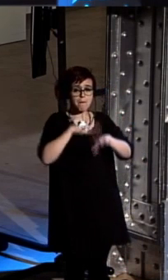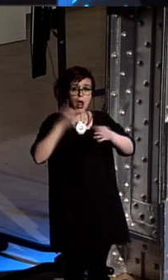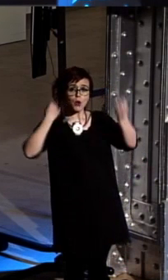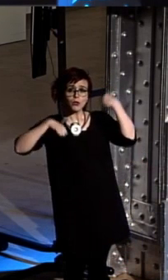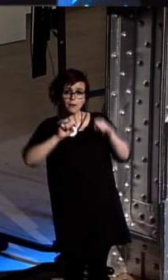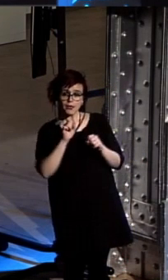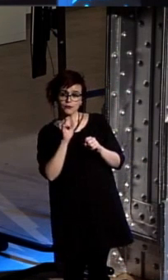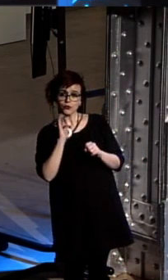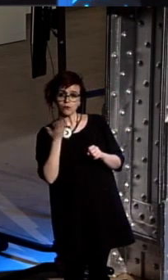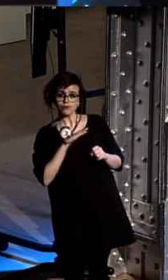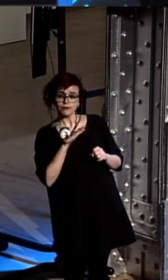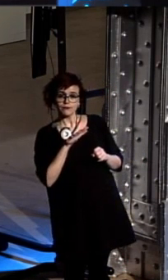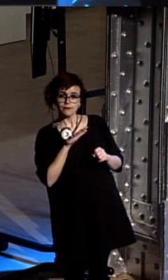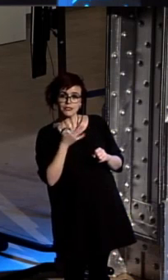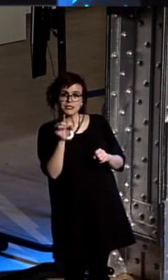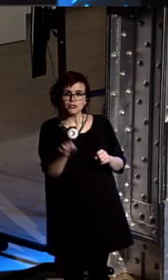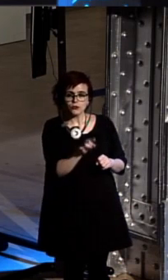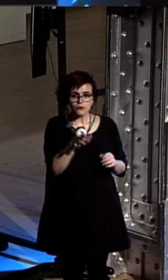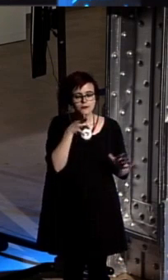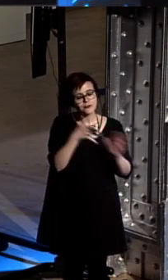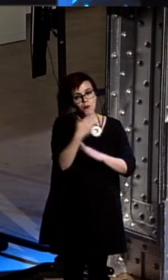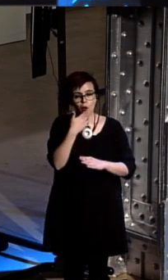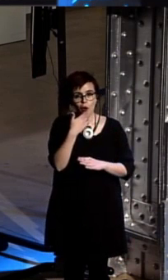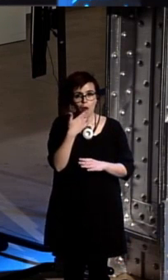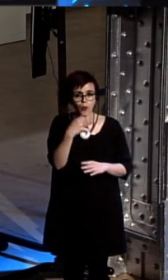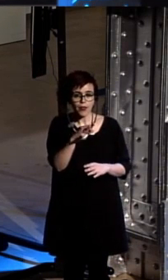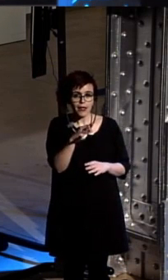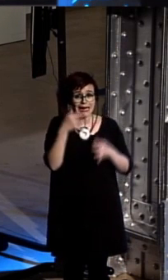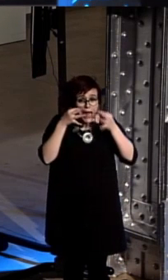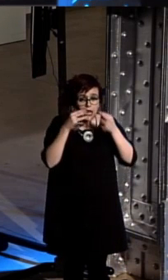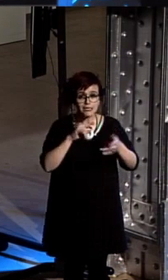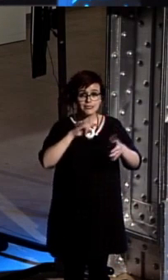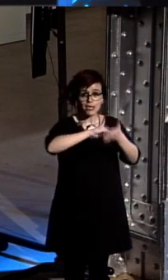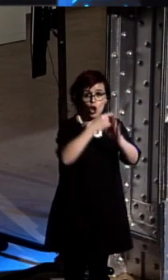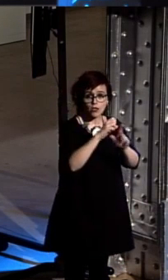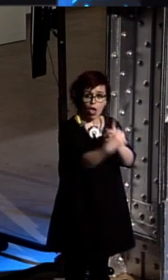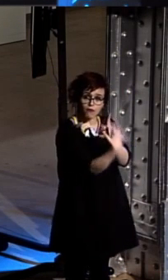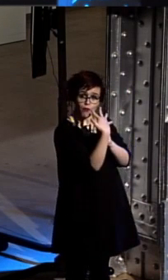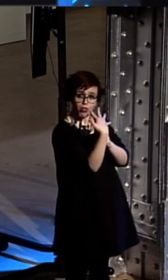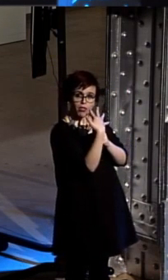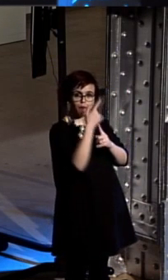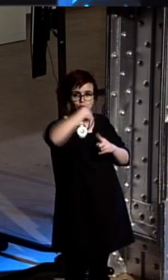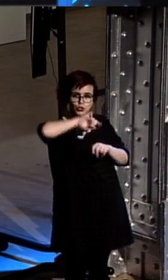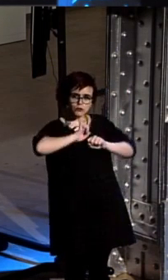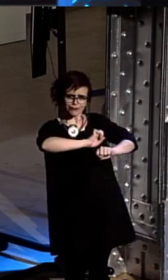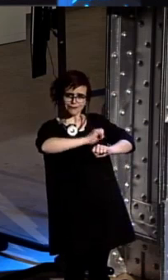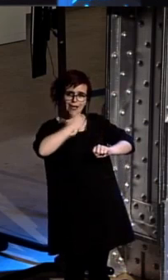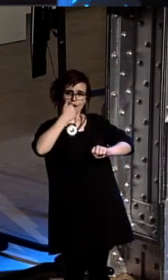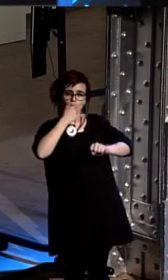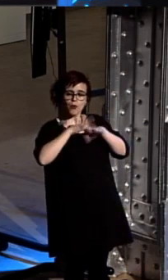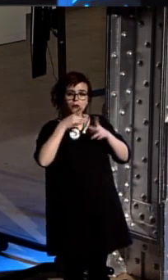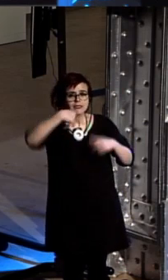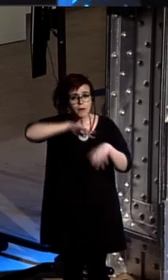que porque inhibidores de la propia tecnología que trata de controlarnos. Porque el ser humano tiene muchísimos lo que se llama